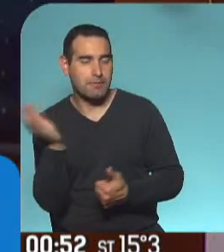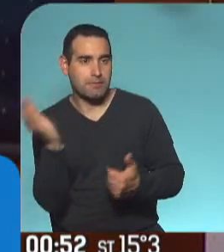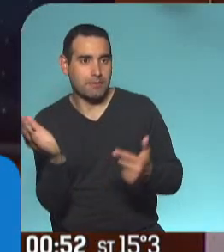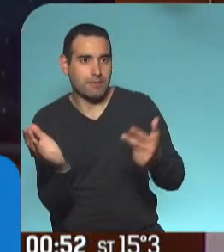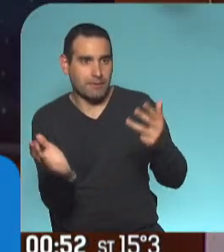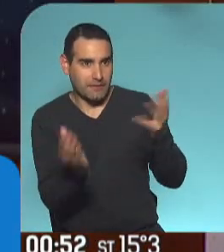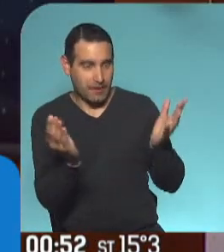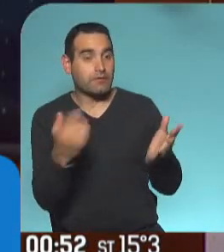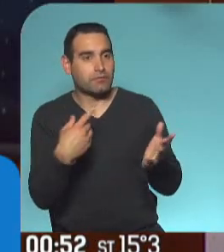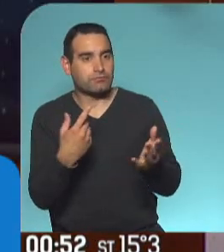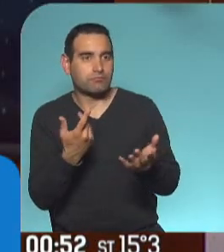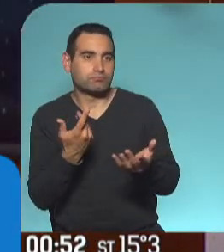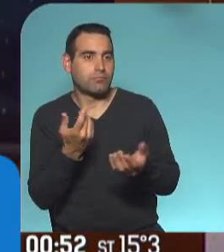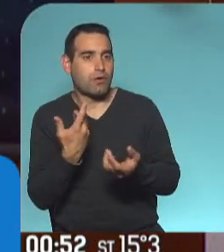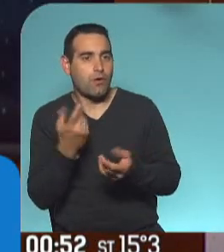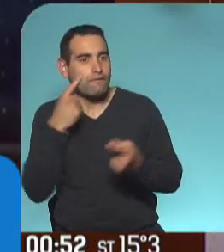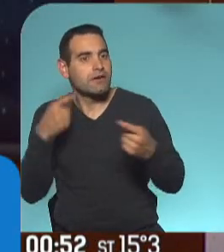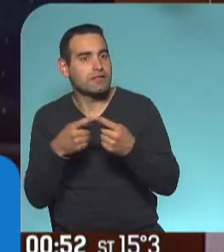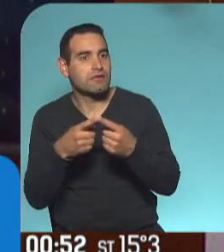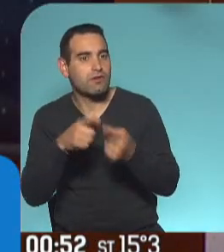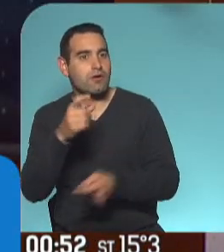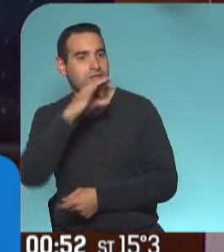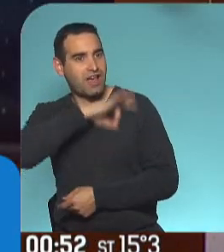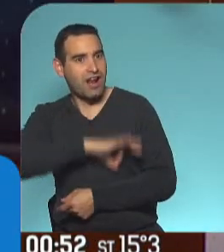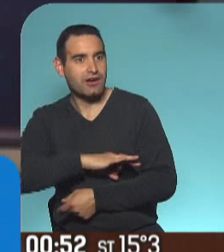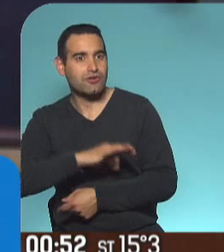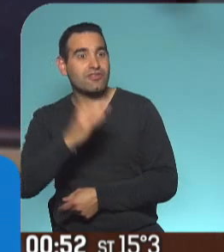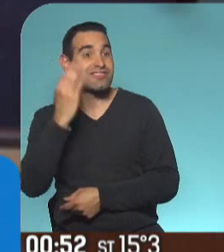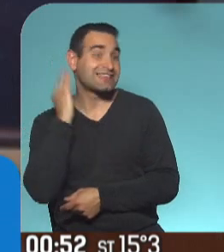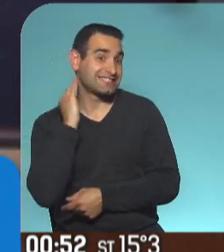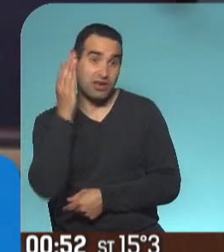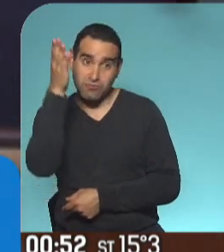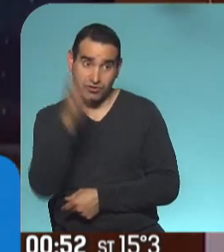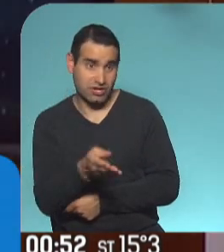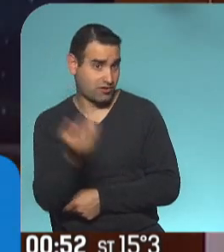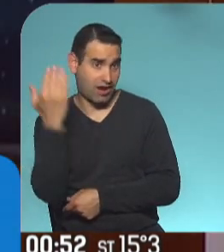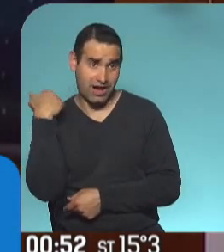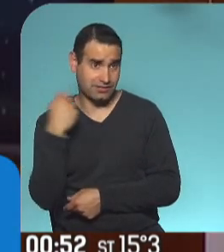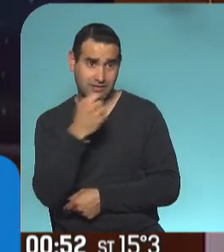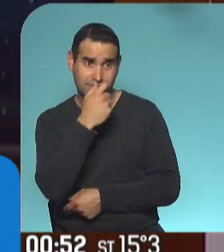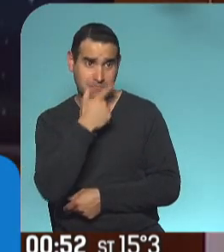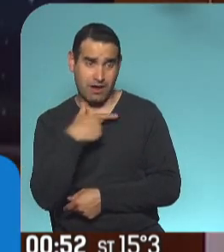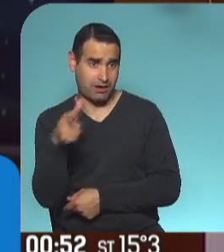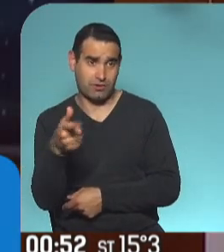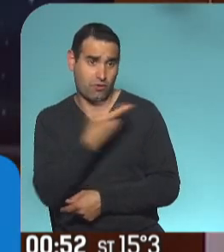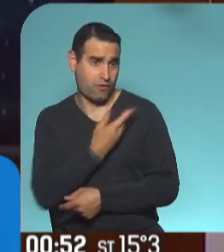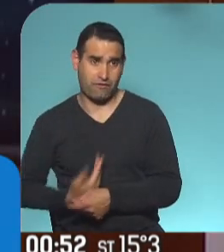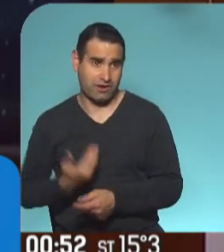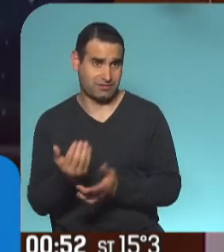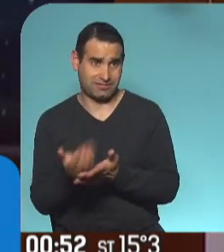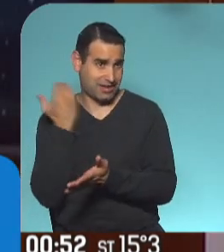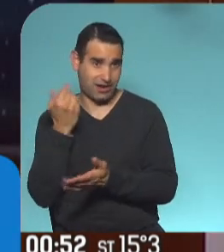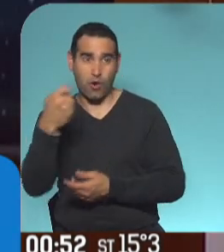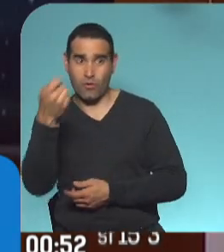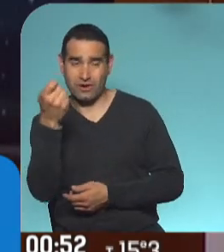recuperar el salario es el 16 por ciento que el gobierno le ha hecho perder al salario y a las jubilaciones